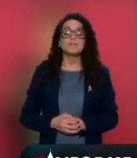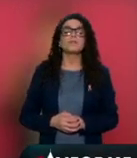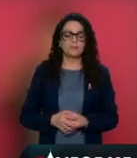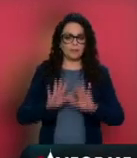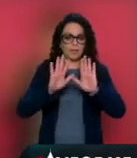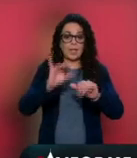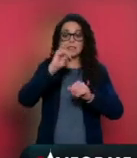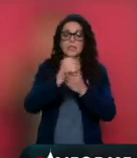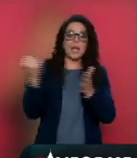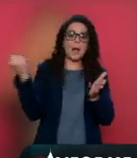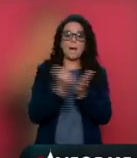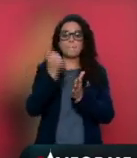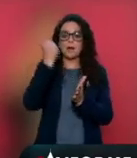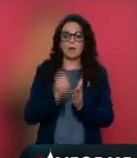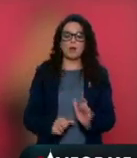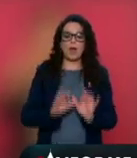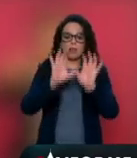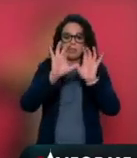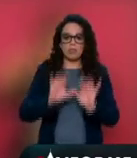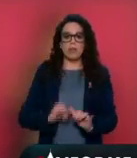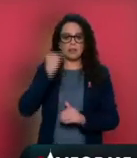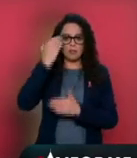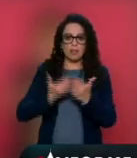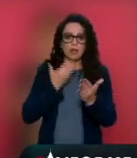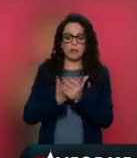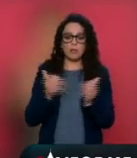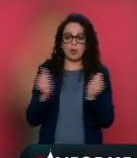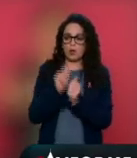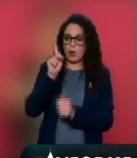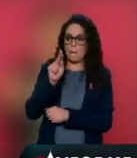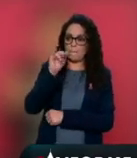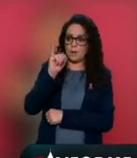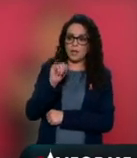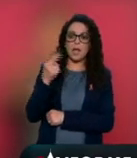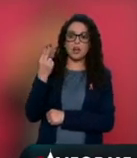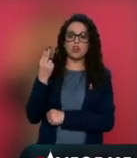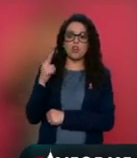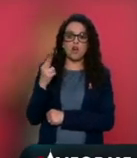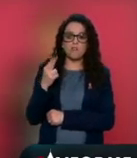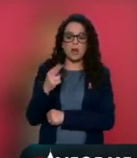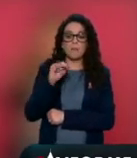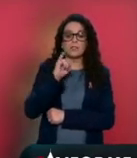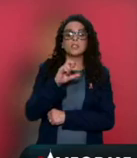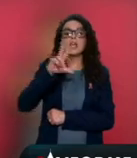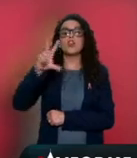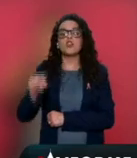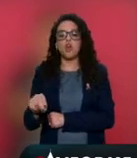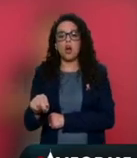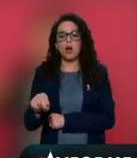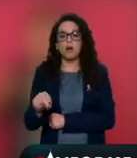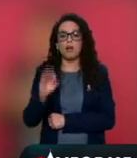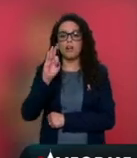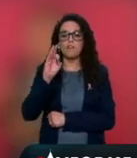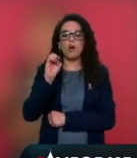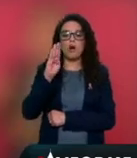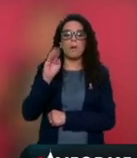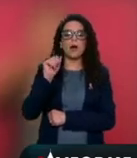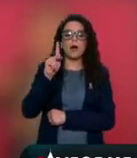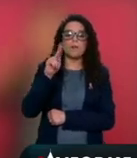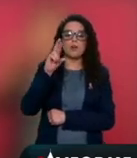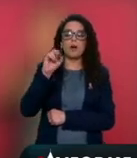dictamen con el PRI a principios de noviembre sobre el FOBAPROA, sí o no? No. Sí. Ah, perfecto, ya está. Ya le dijo que